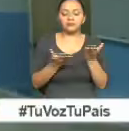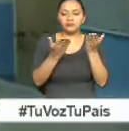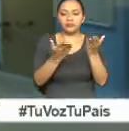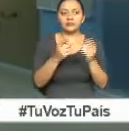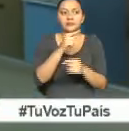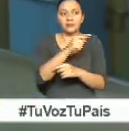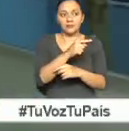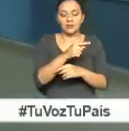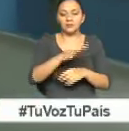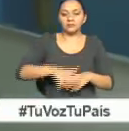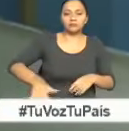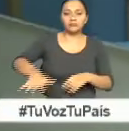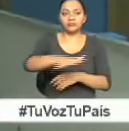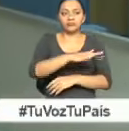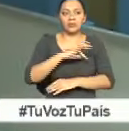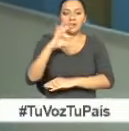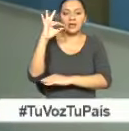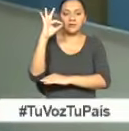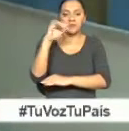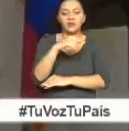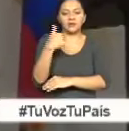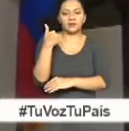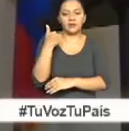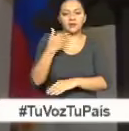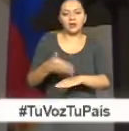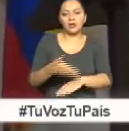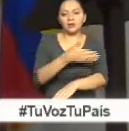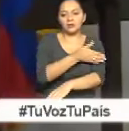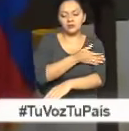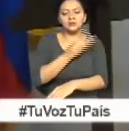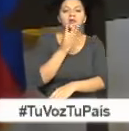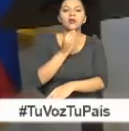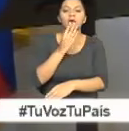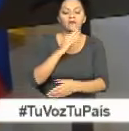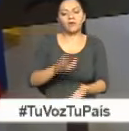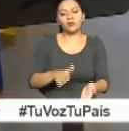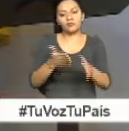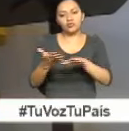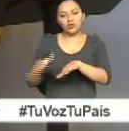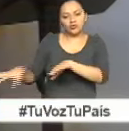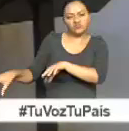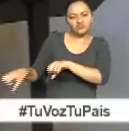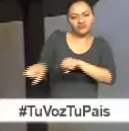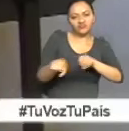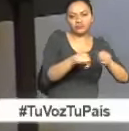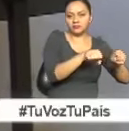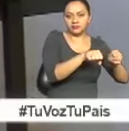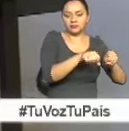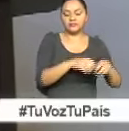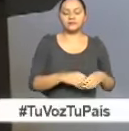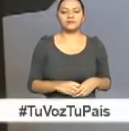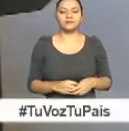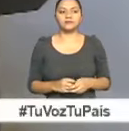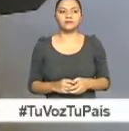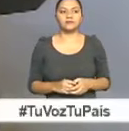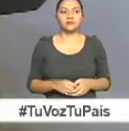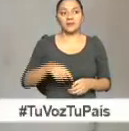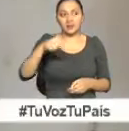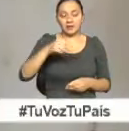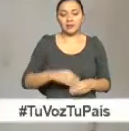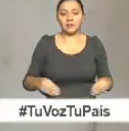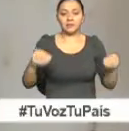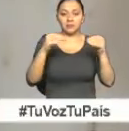E de este complejo se efectuó la hoguera bárbara, como se conoce al asesinato del general Eloy Alfaro. Uno de